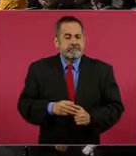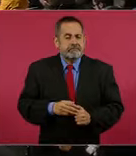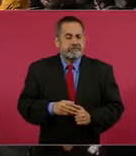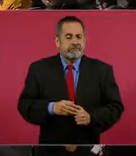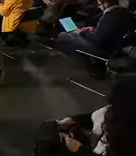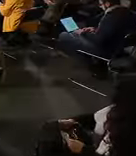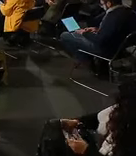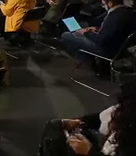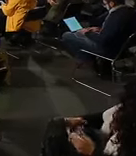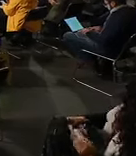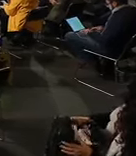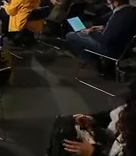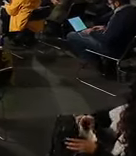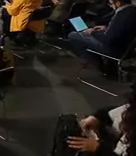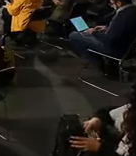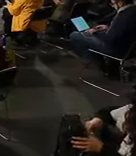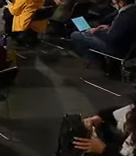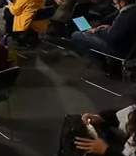para